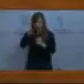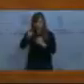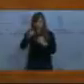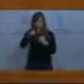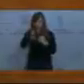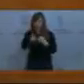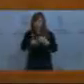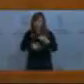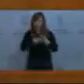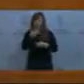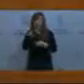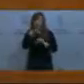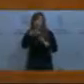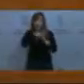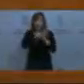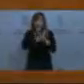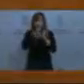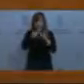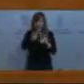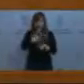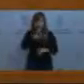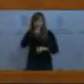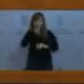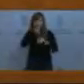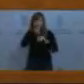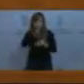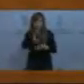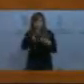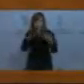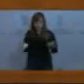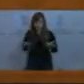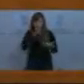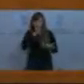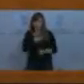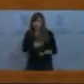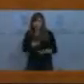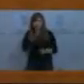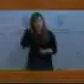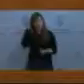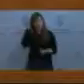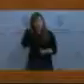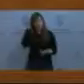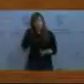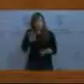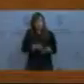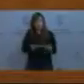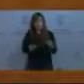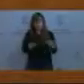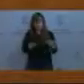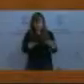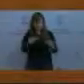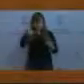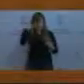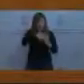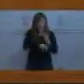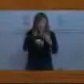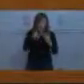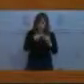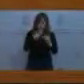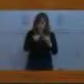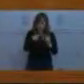analizan estas medidas que yo le he planteado. Y ahora, pasando ya a un marco político, por así